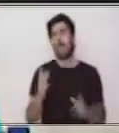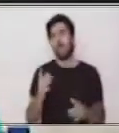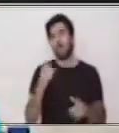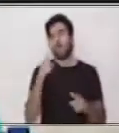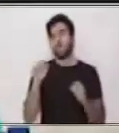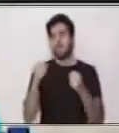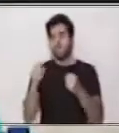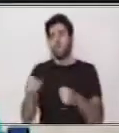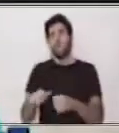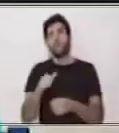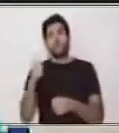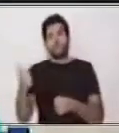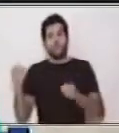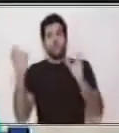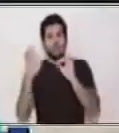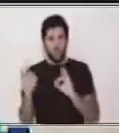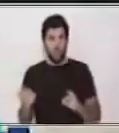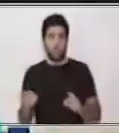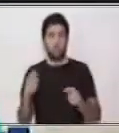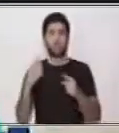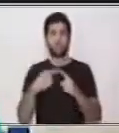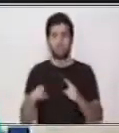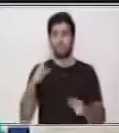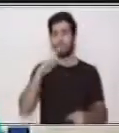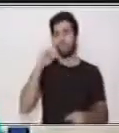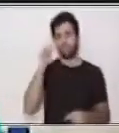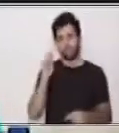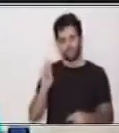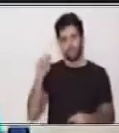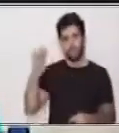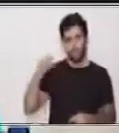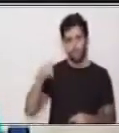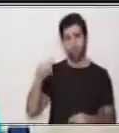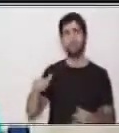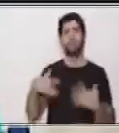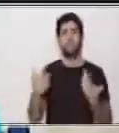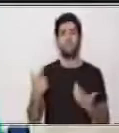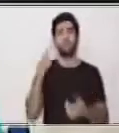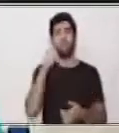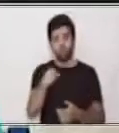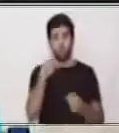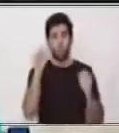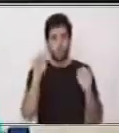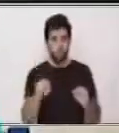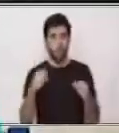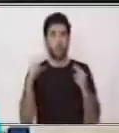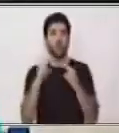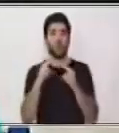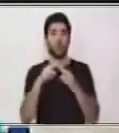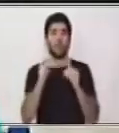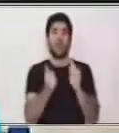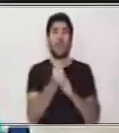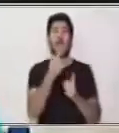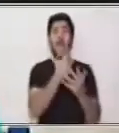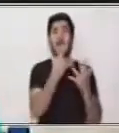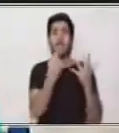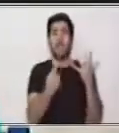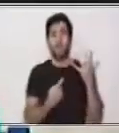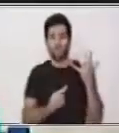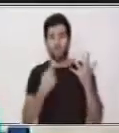otras maneras, pero lo mejor de todo es que conozcamos todas las características de ellos para